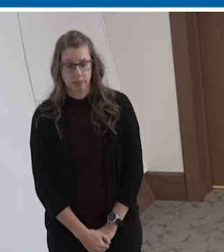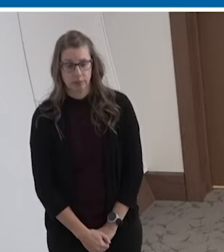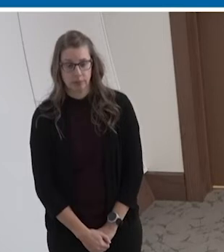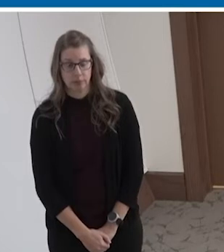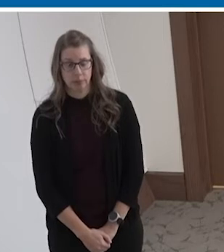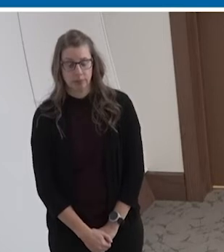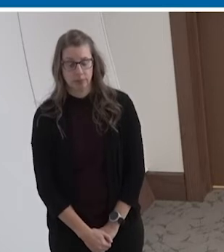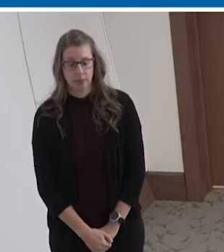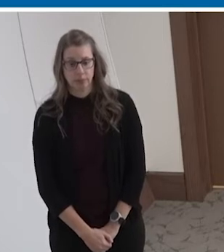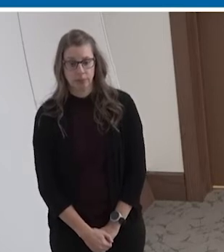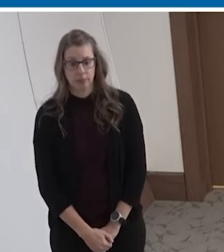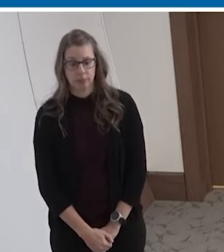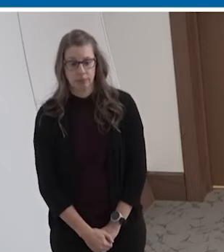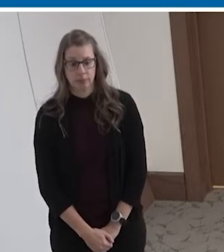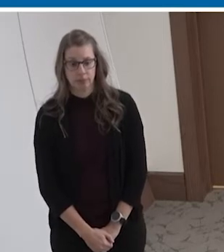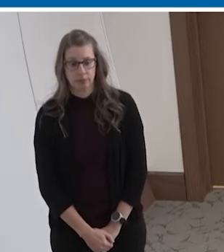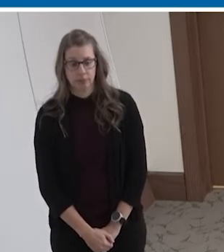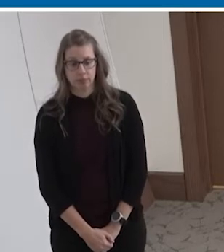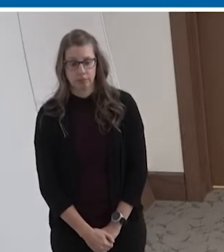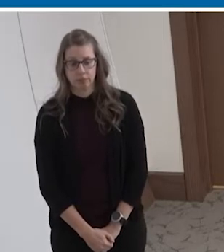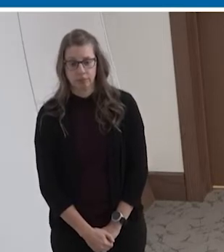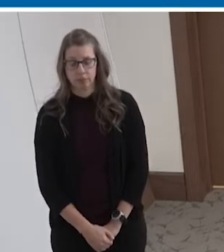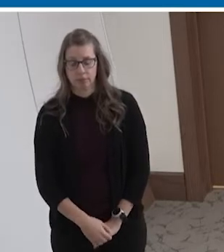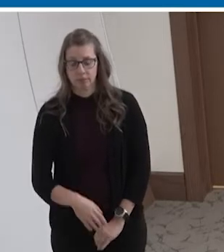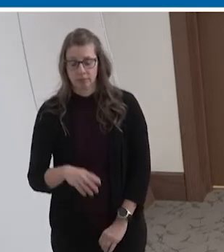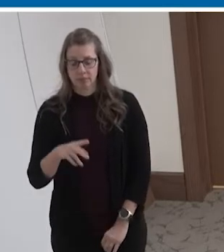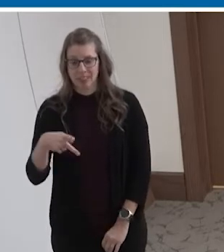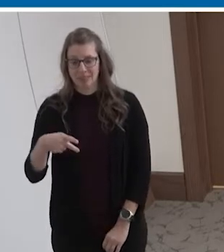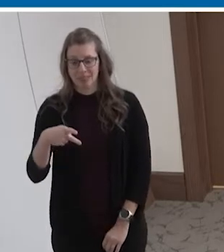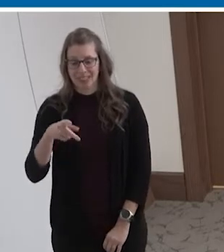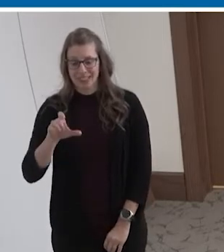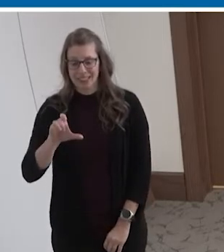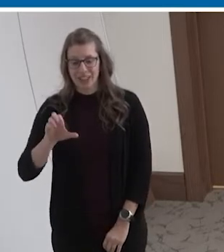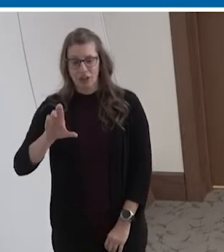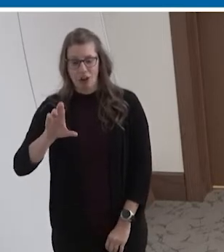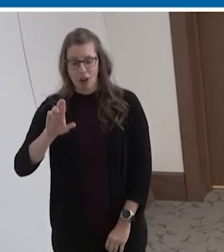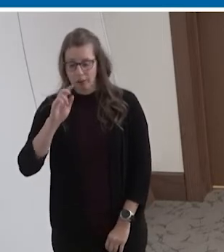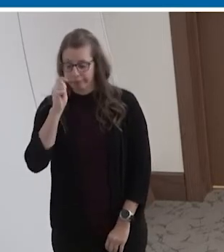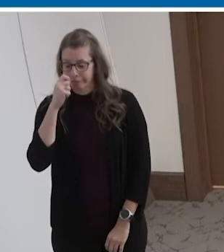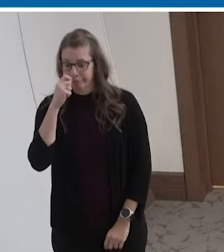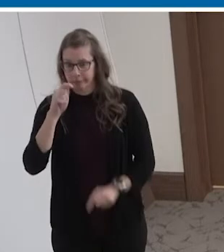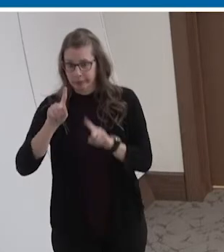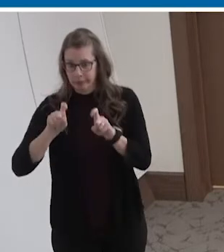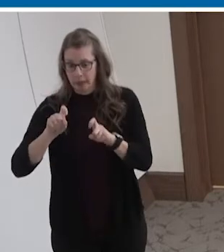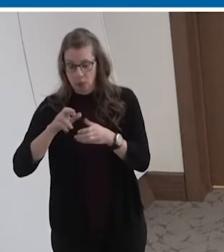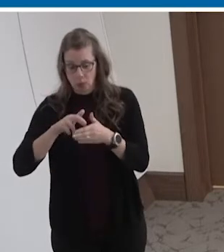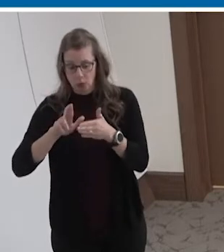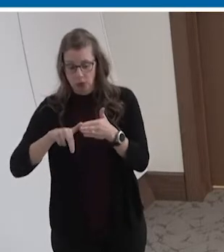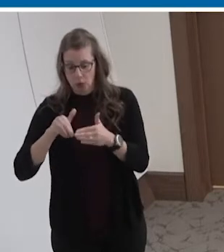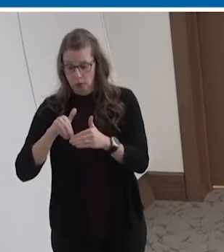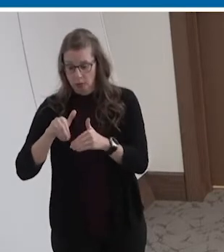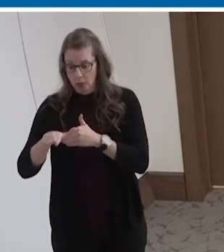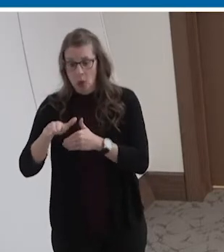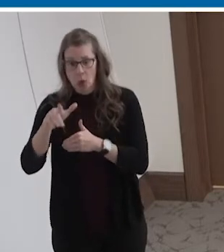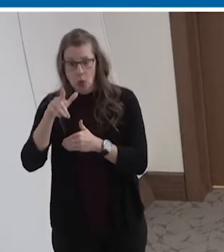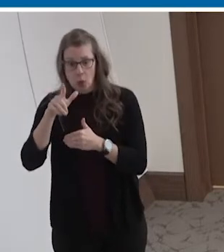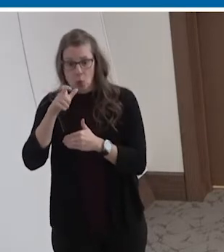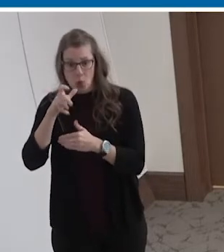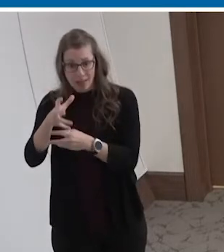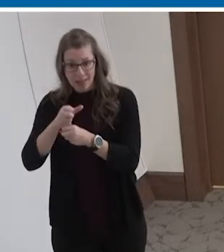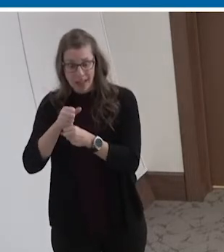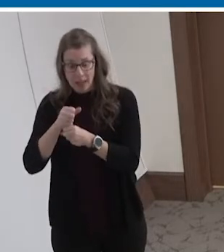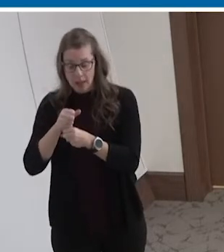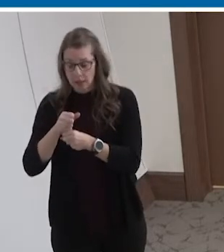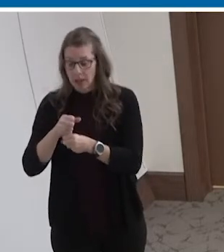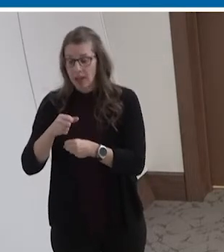cuantas semanas. And this is a PCR test, and the results go to the school nurse 1 to 2 days